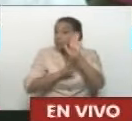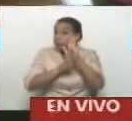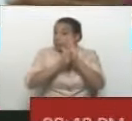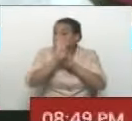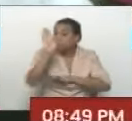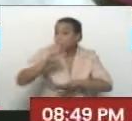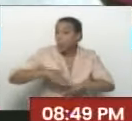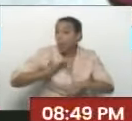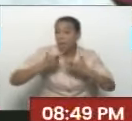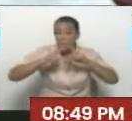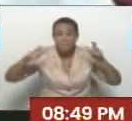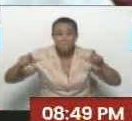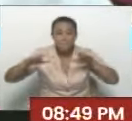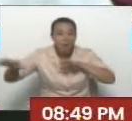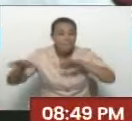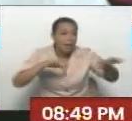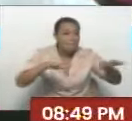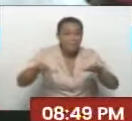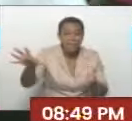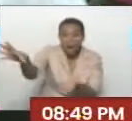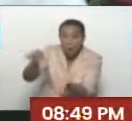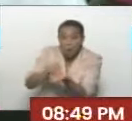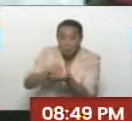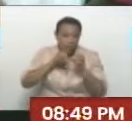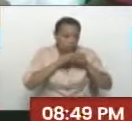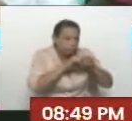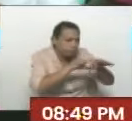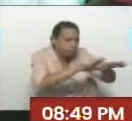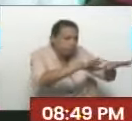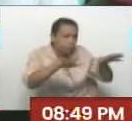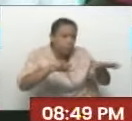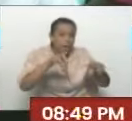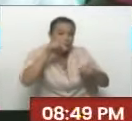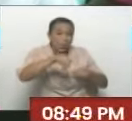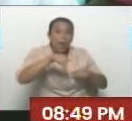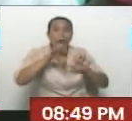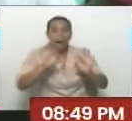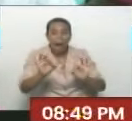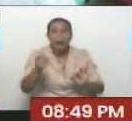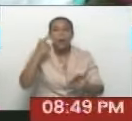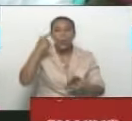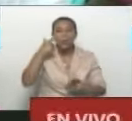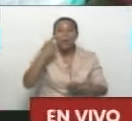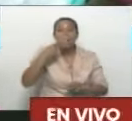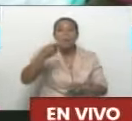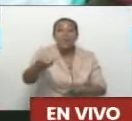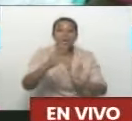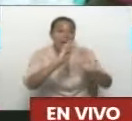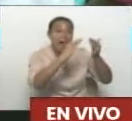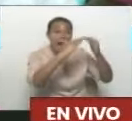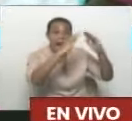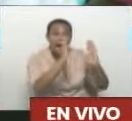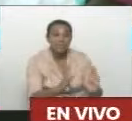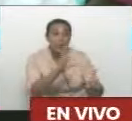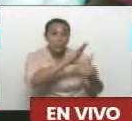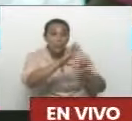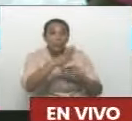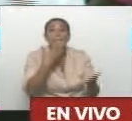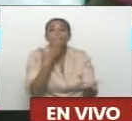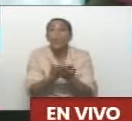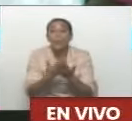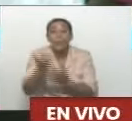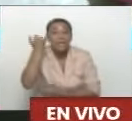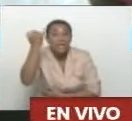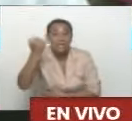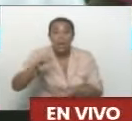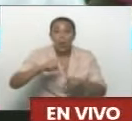que puede multiplicarse en los otros espacios comunitarios, inclusive engranando con lo que son las políticas de las casas de la cultura. Esa es una propuesta que viene de